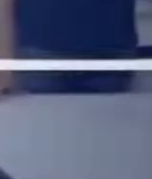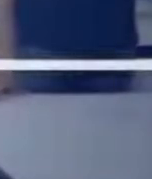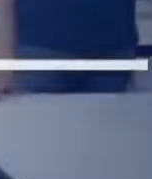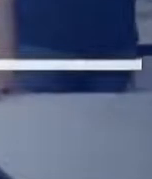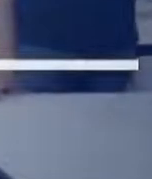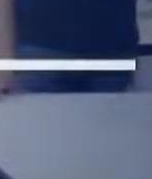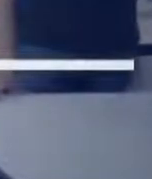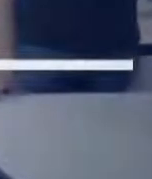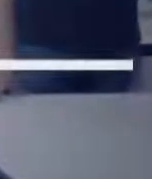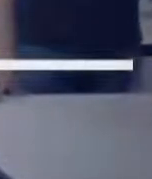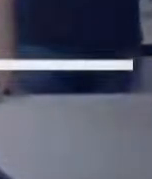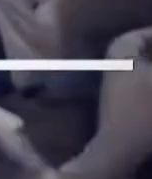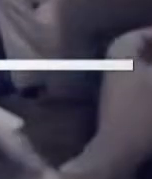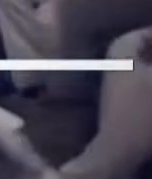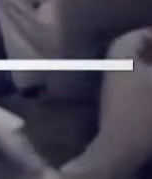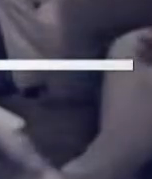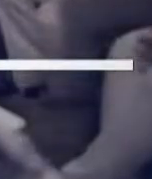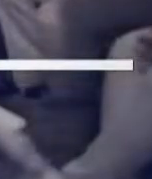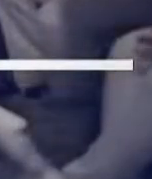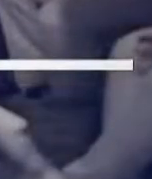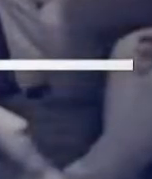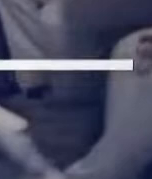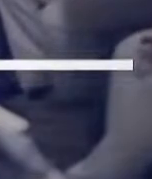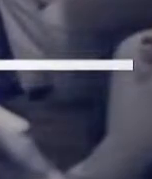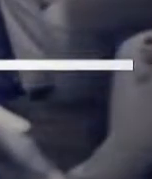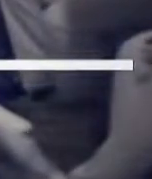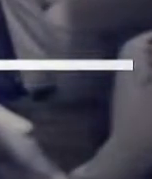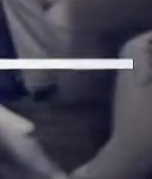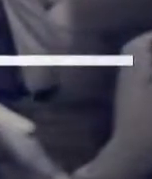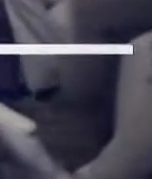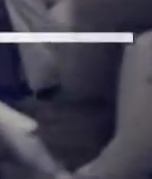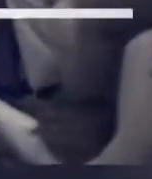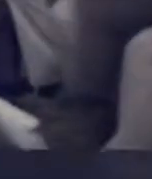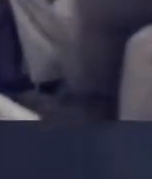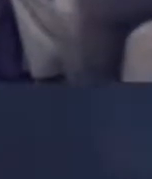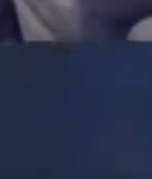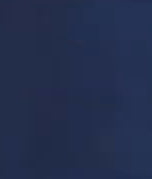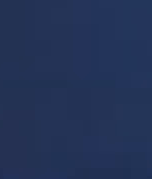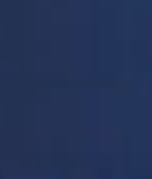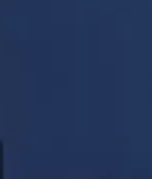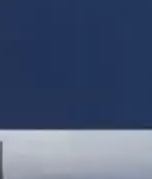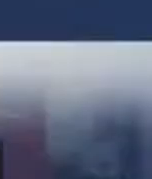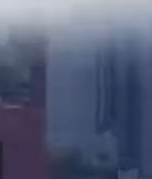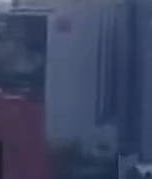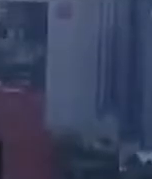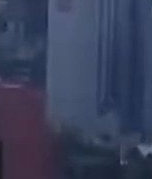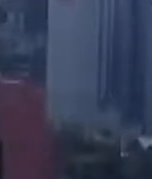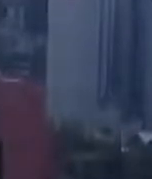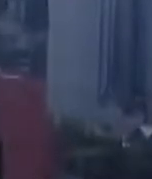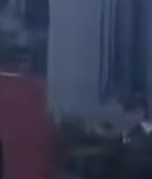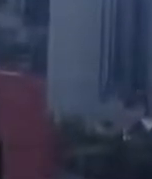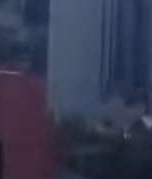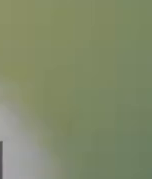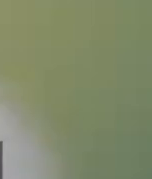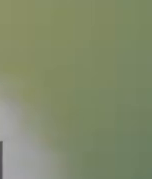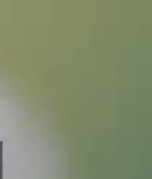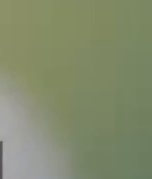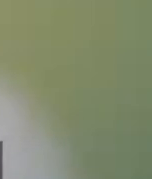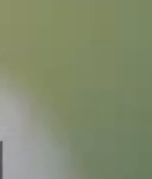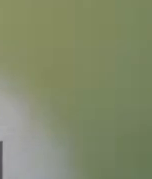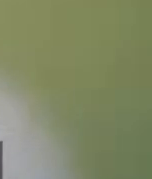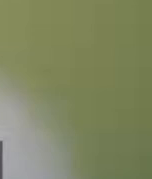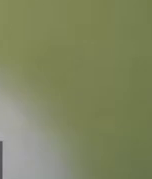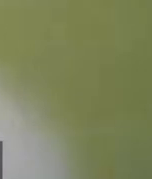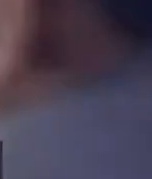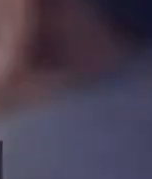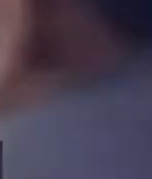visión crítica y promoveremos soluciones a los retos del país, teniendo como ejes el bienestar social, el cuidado